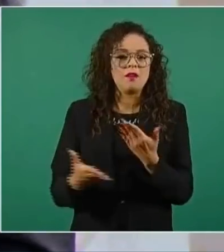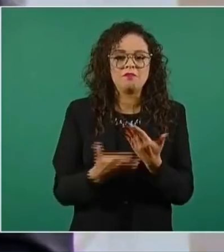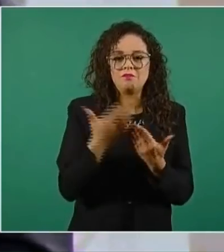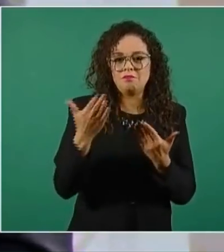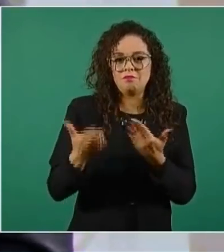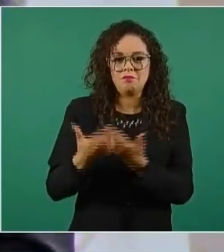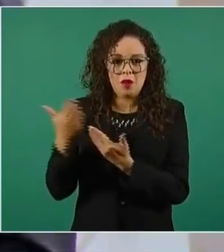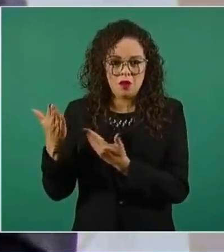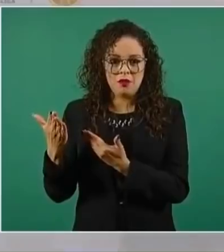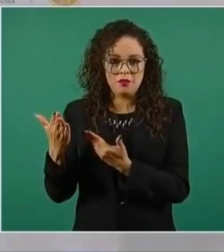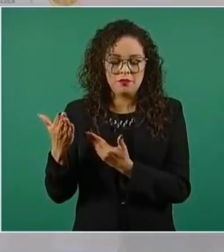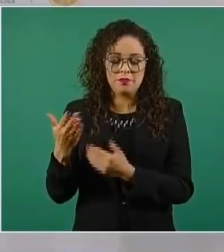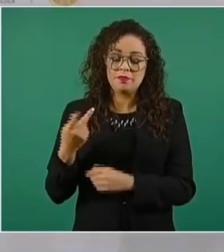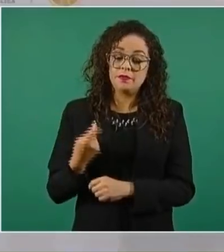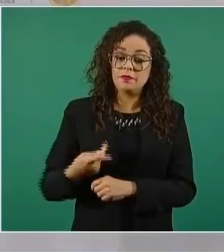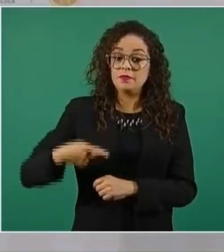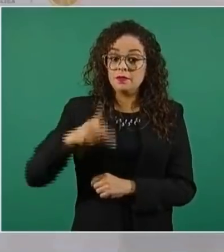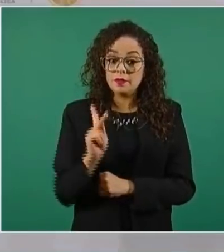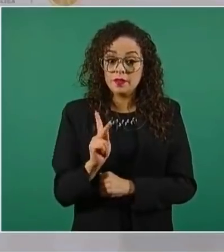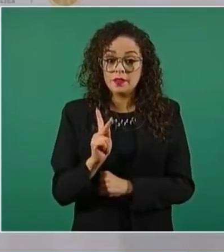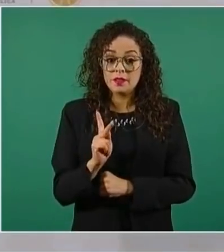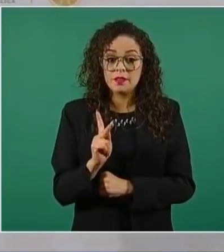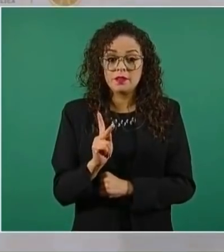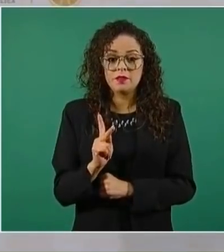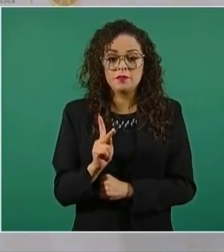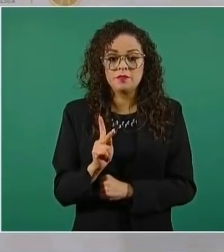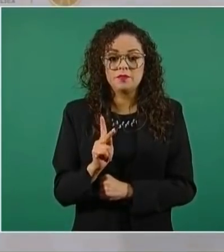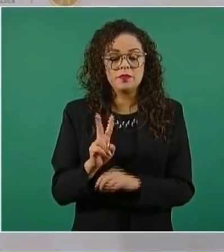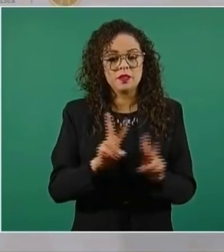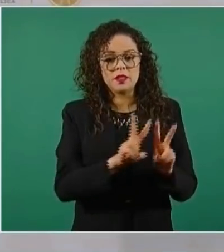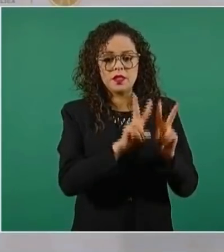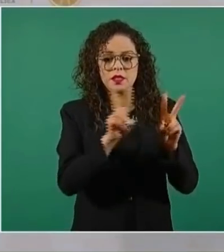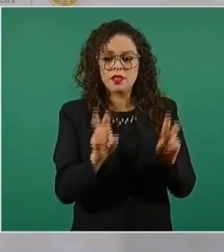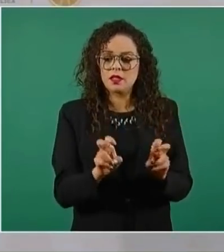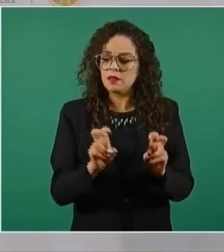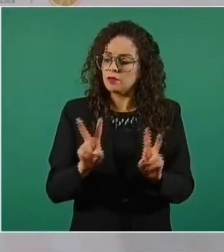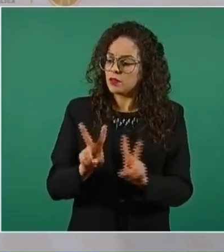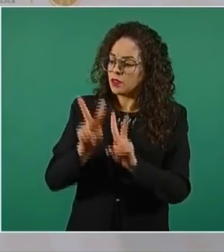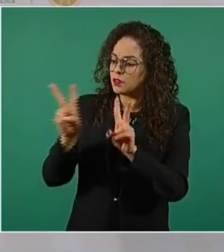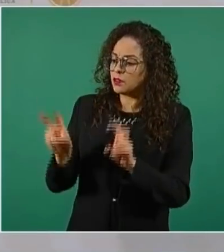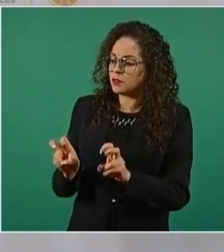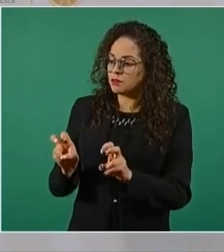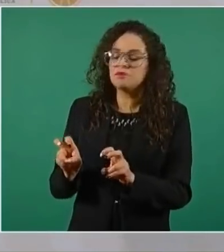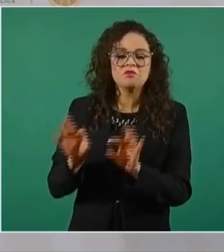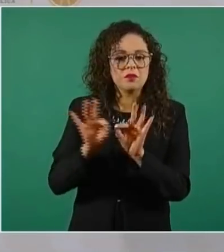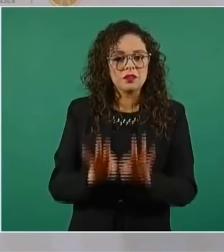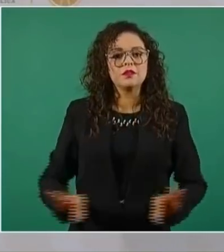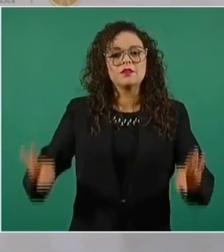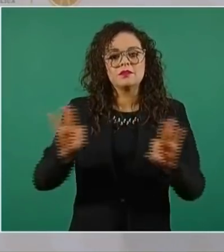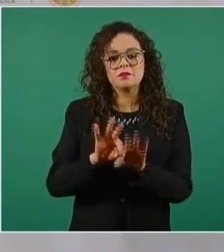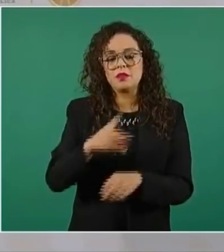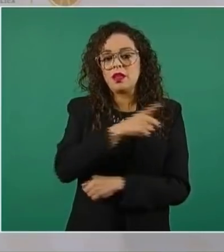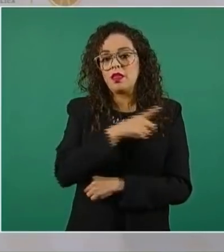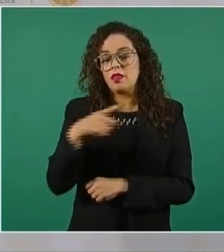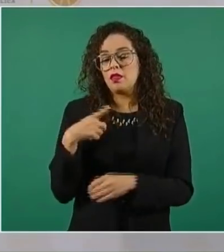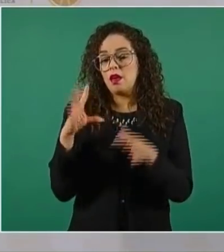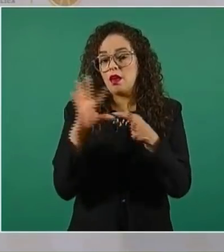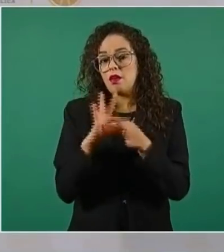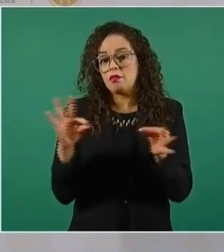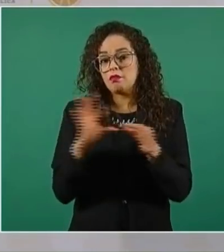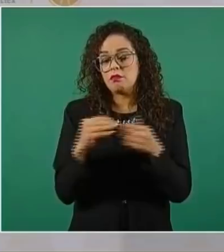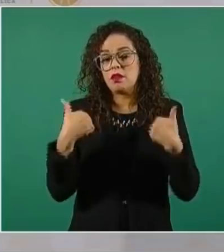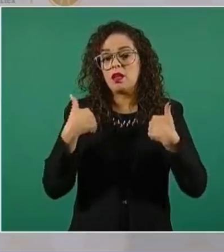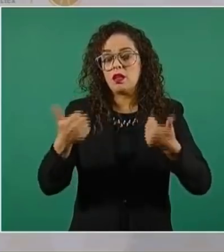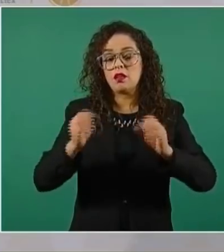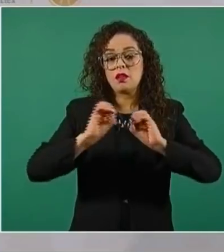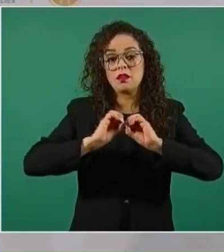Pero sí hay asuntos que deben aclararse en la medida de lo